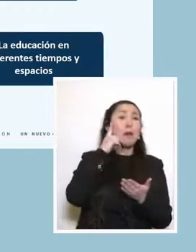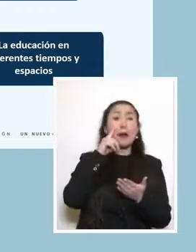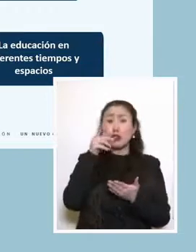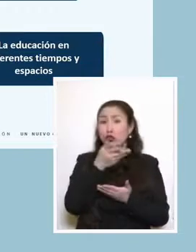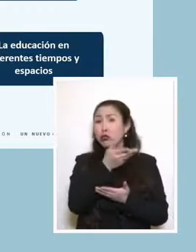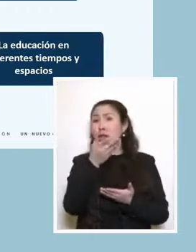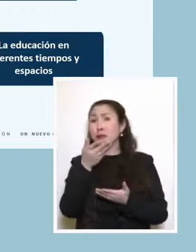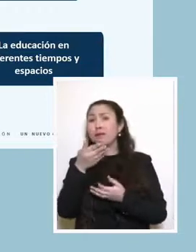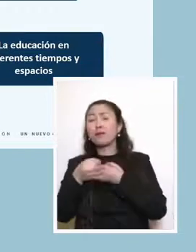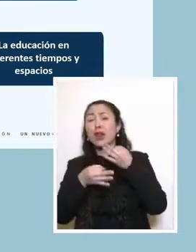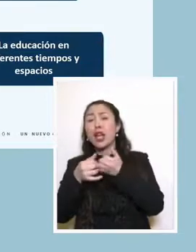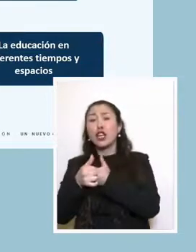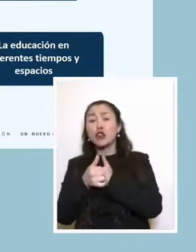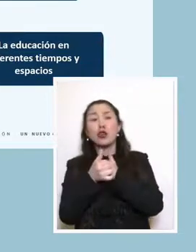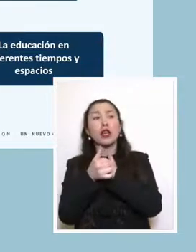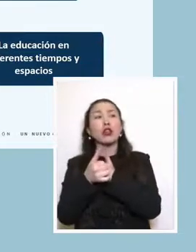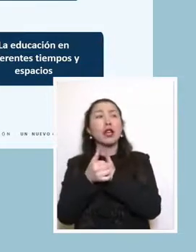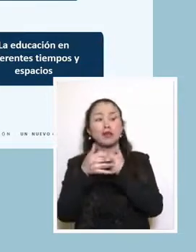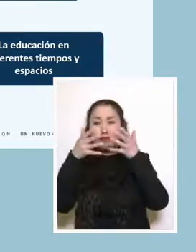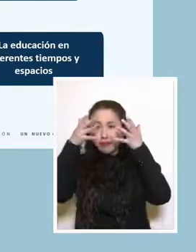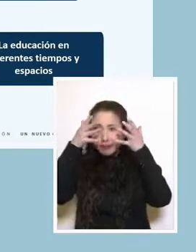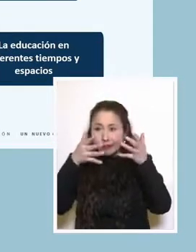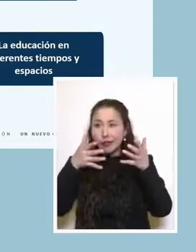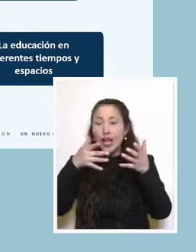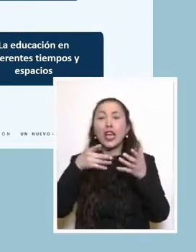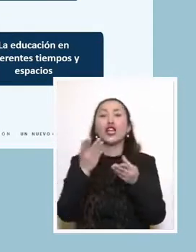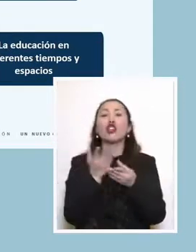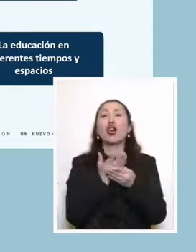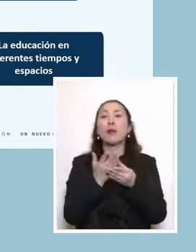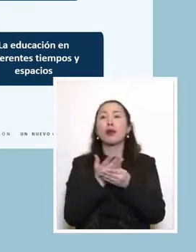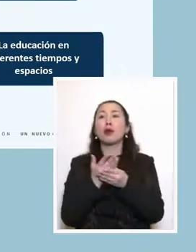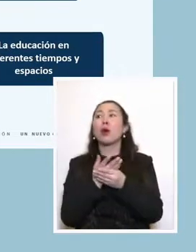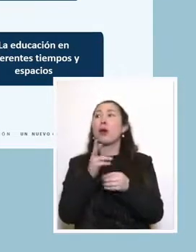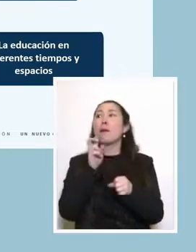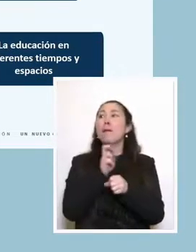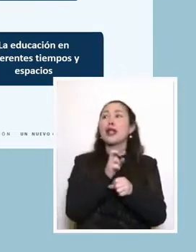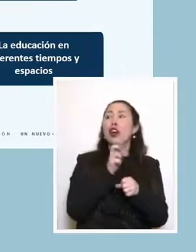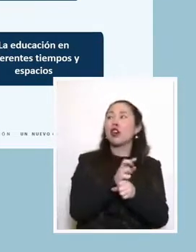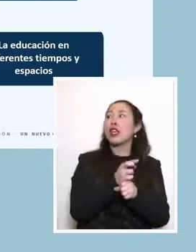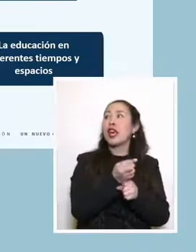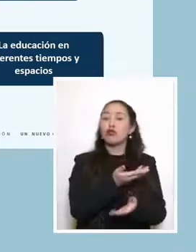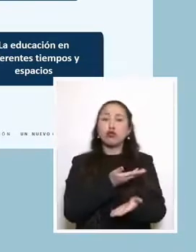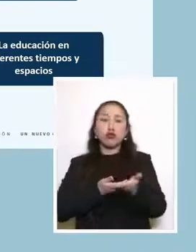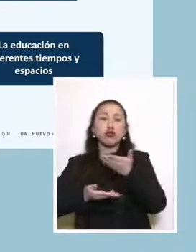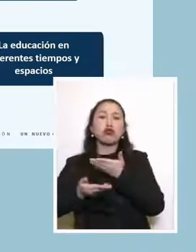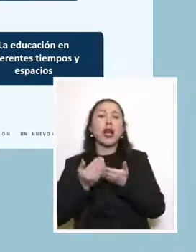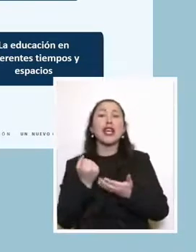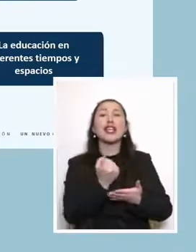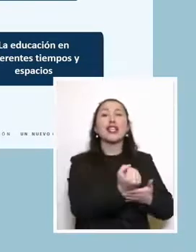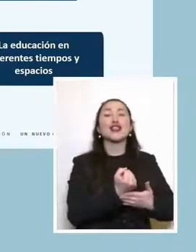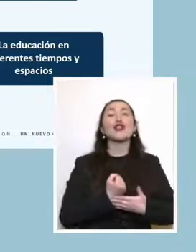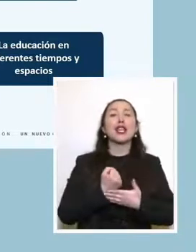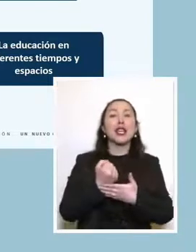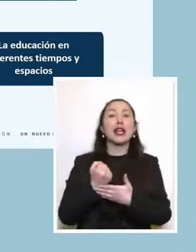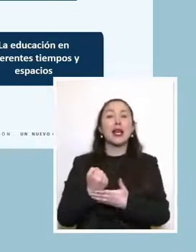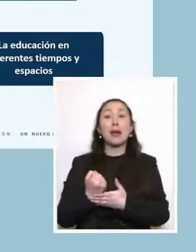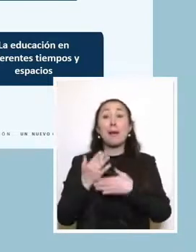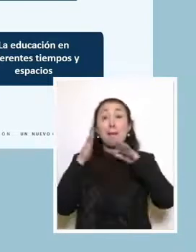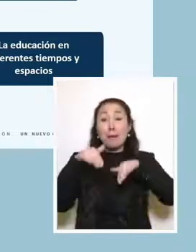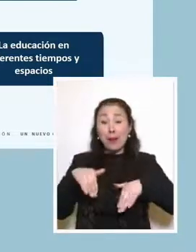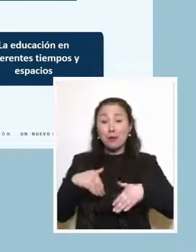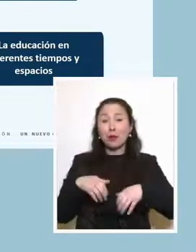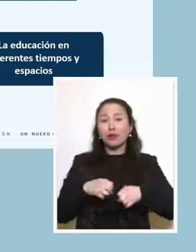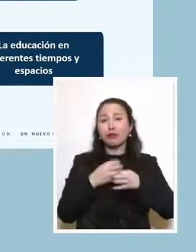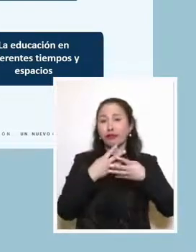enfocarse en estos capítulos: pedagogías cooperativas y solidarias, los mismos planes de